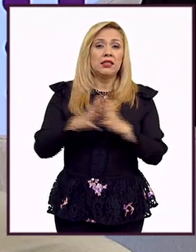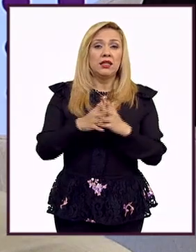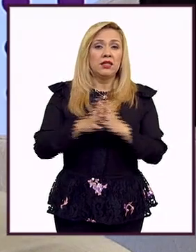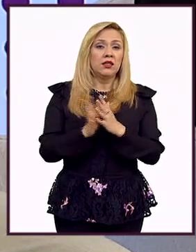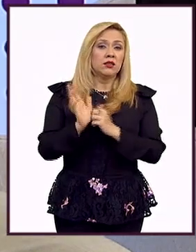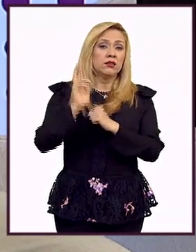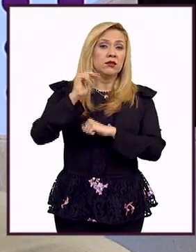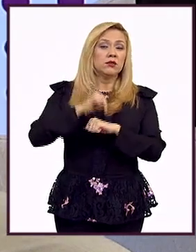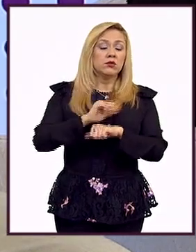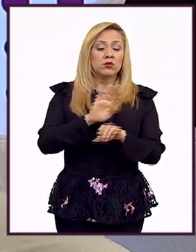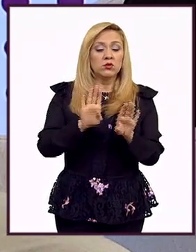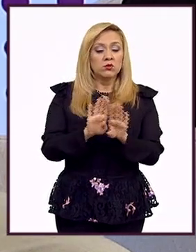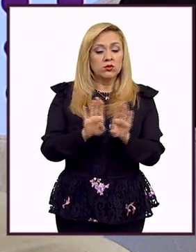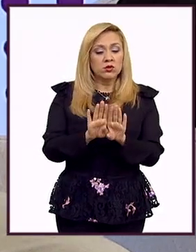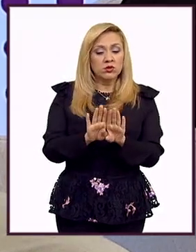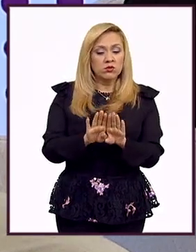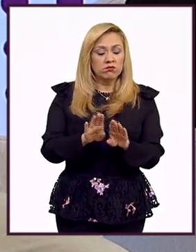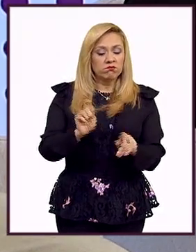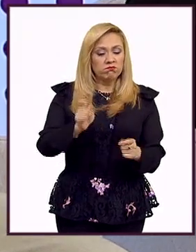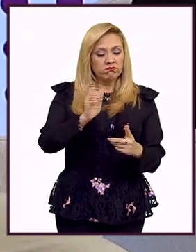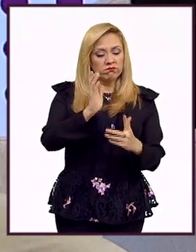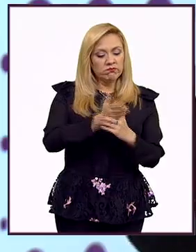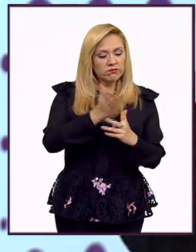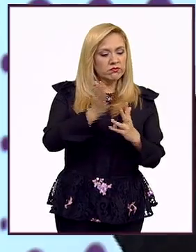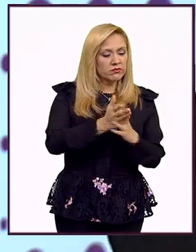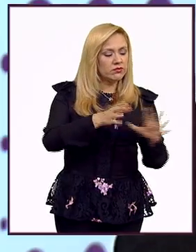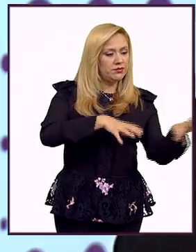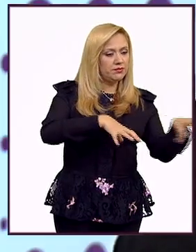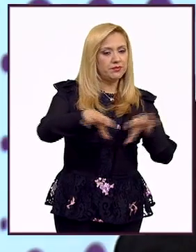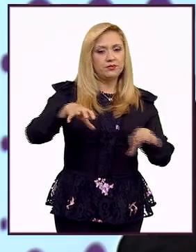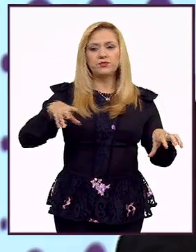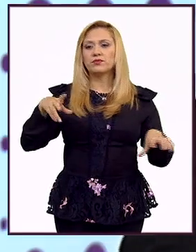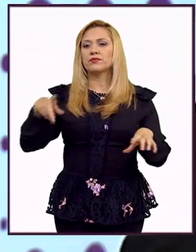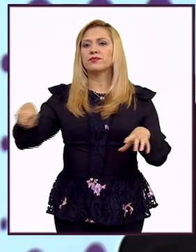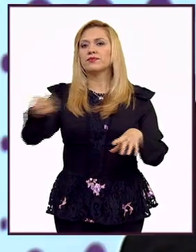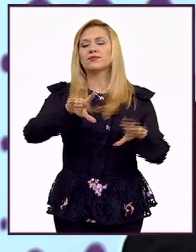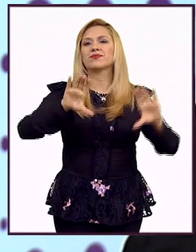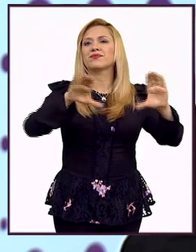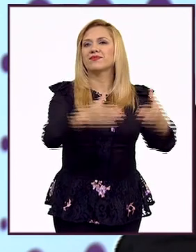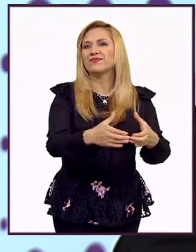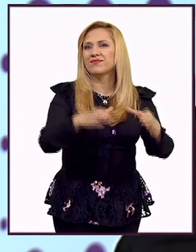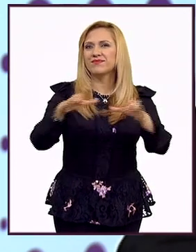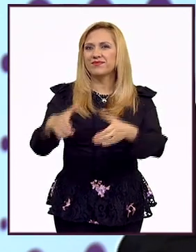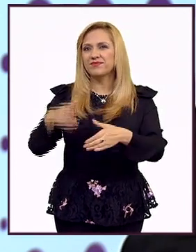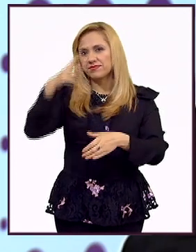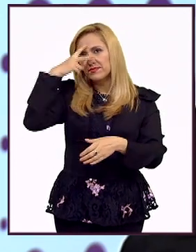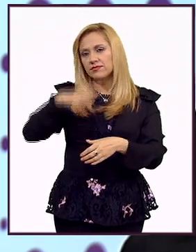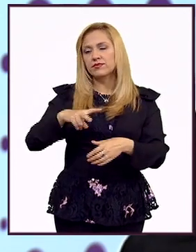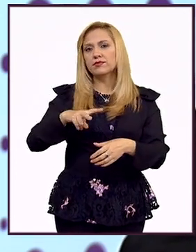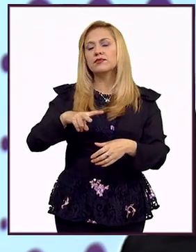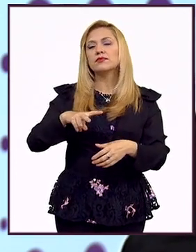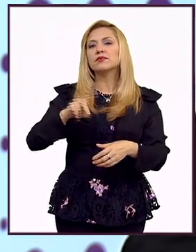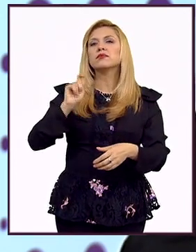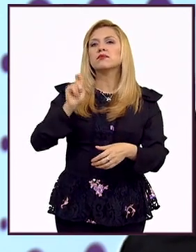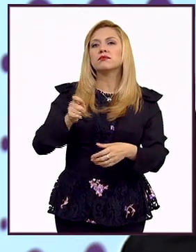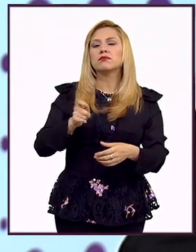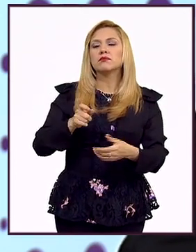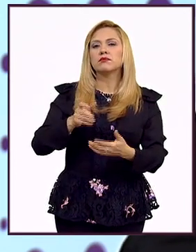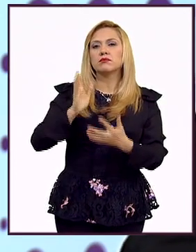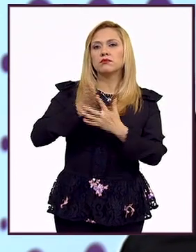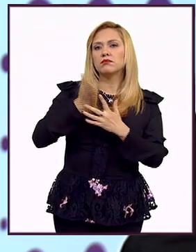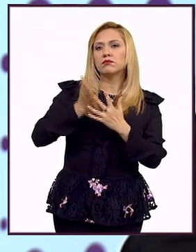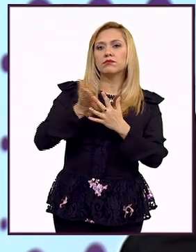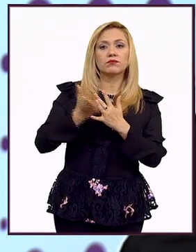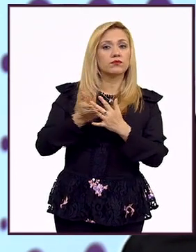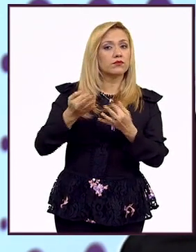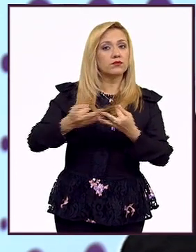de la tierra en un tipo de propiedad específica que es la propiedad social, ¿no? México repartió la totalidad